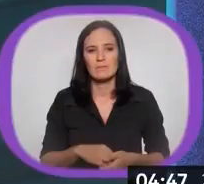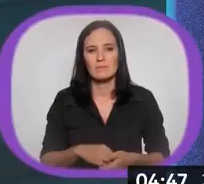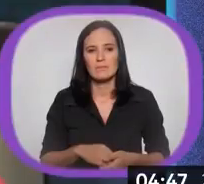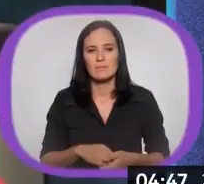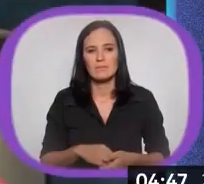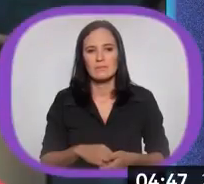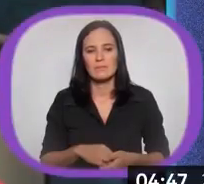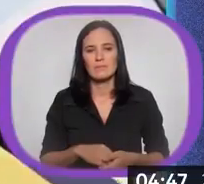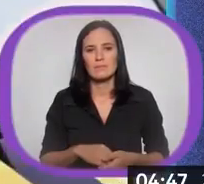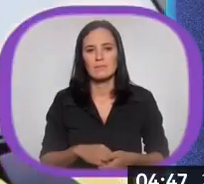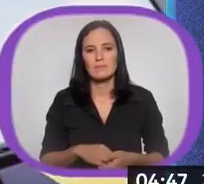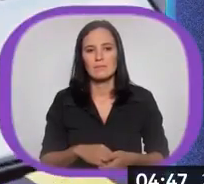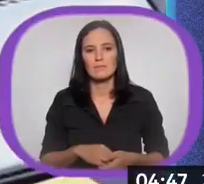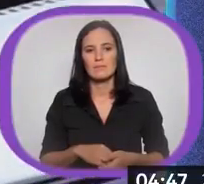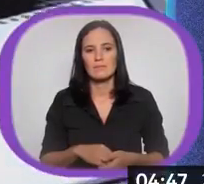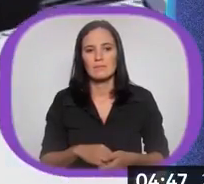¡Rattrap, no!